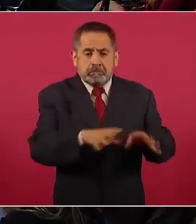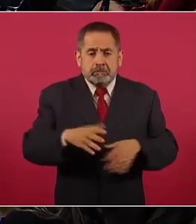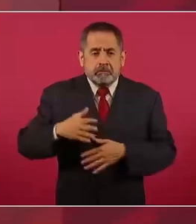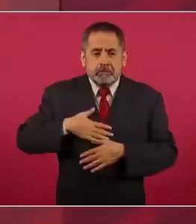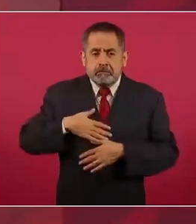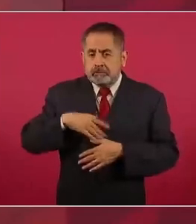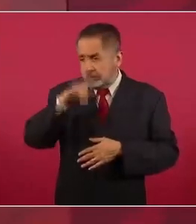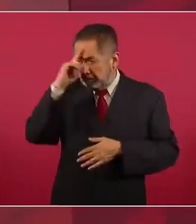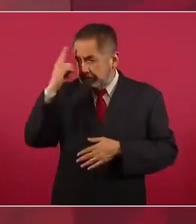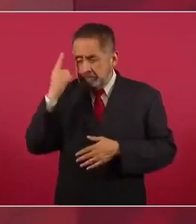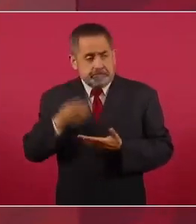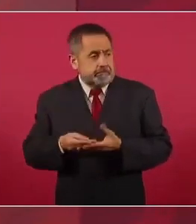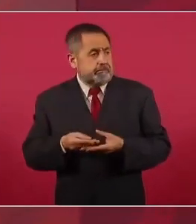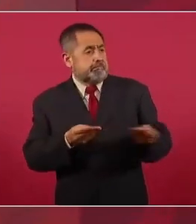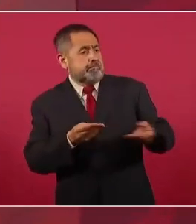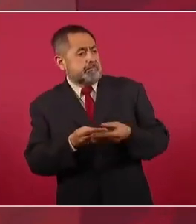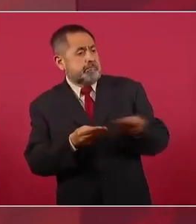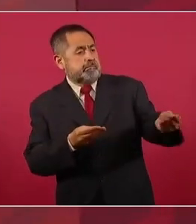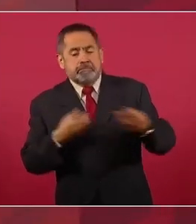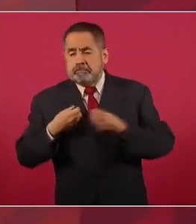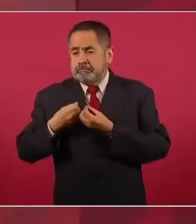un facilitador